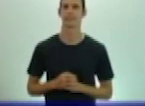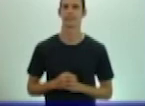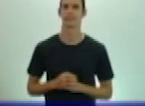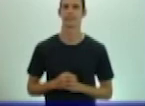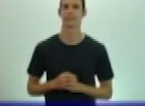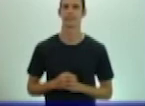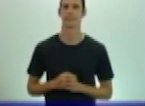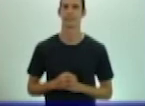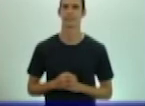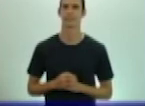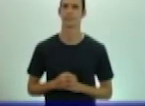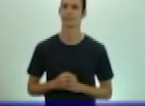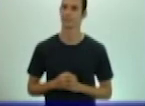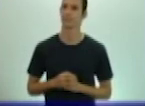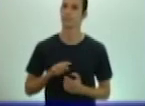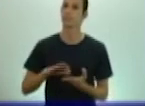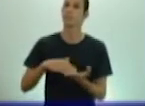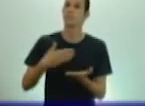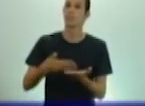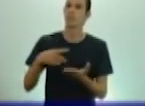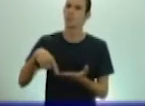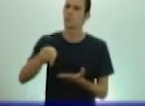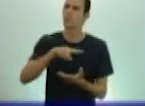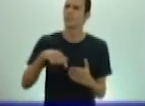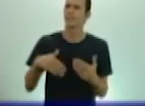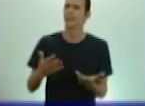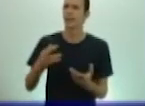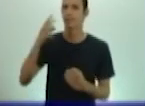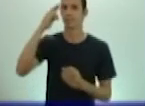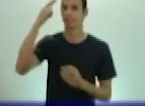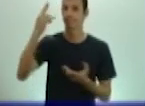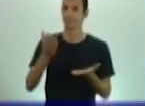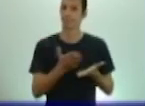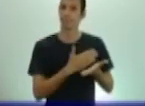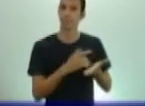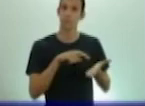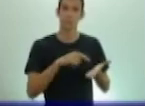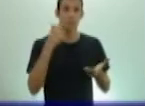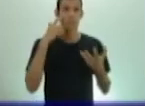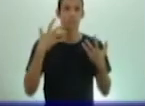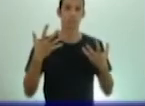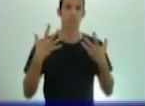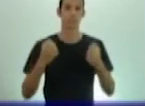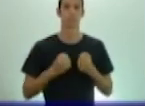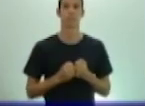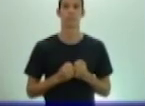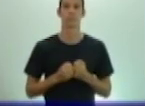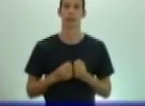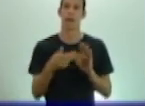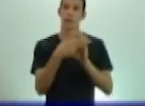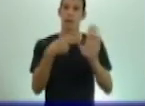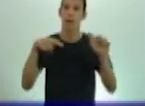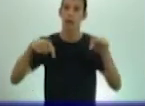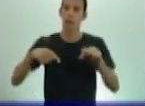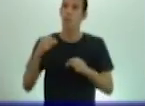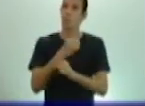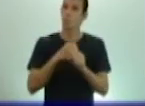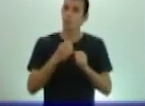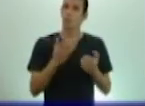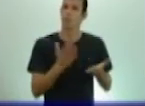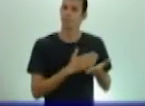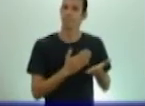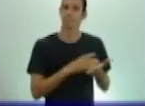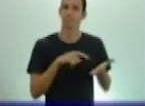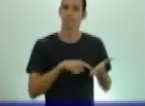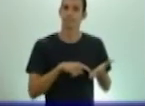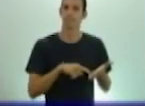También les propongo, muchachos, recuerden que vamos a trabajar con el libro de texto, la bibliografía básica de la asignatura, y que los contenidos los vamos a encontrar en las